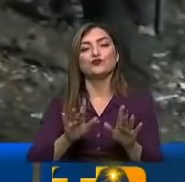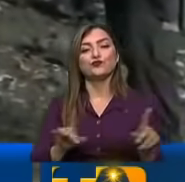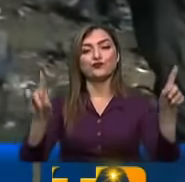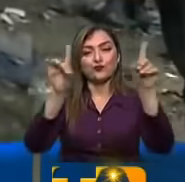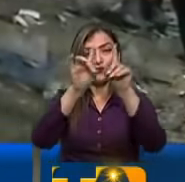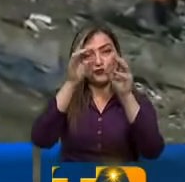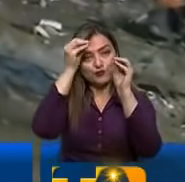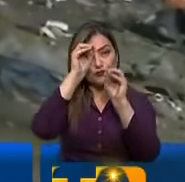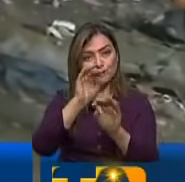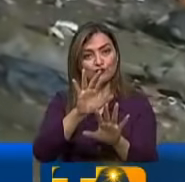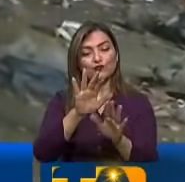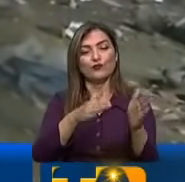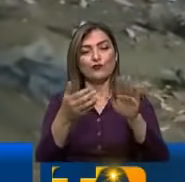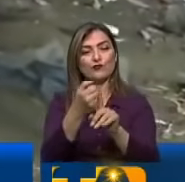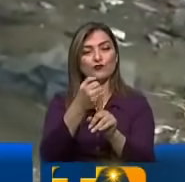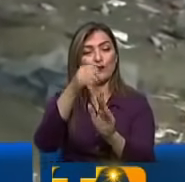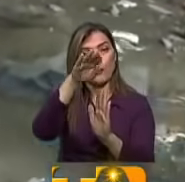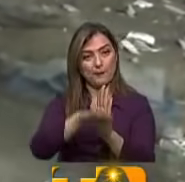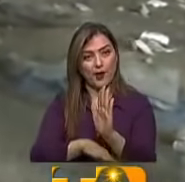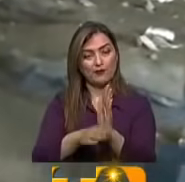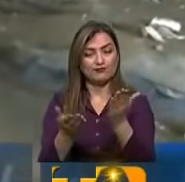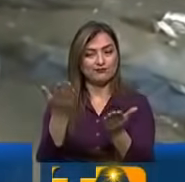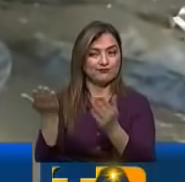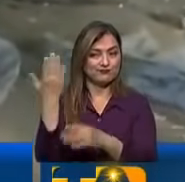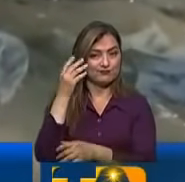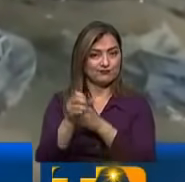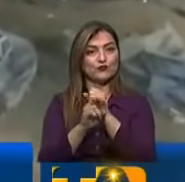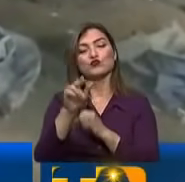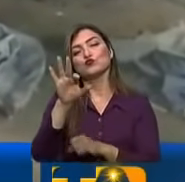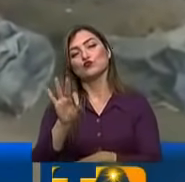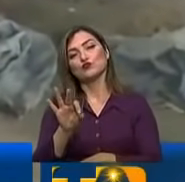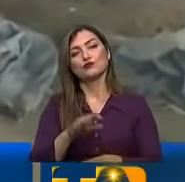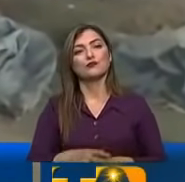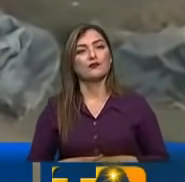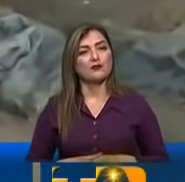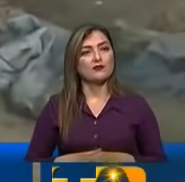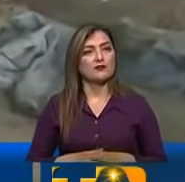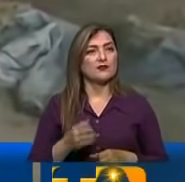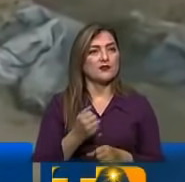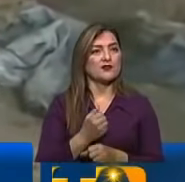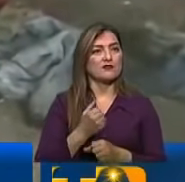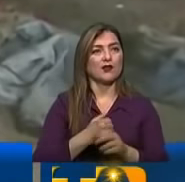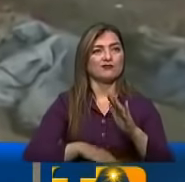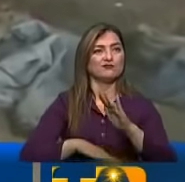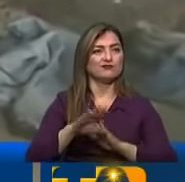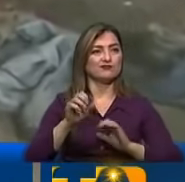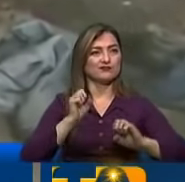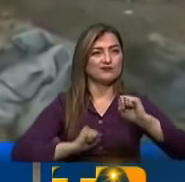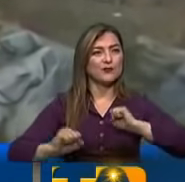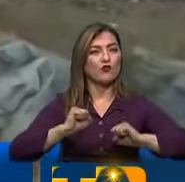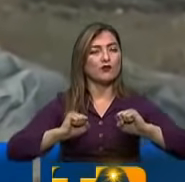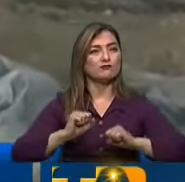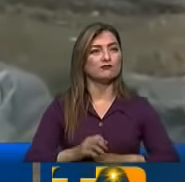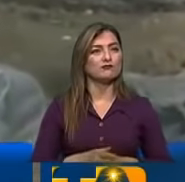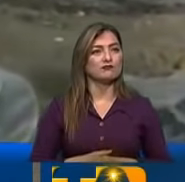muy importante, reducir las muertes violentas en comparación al periodo anterior. Estamos trabajando al máximo con nuestro mayor esfuerzo, con